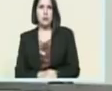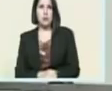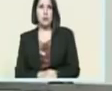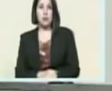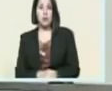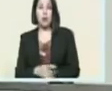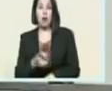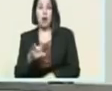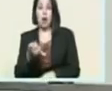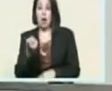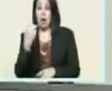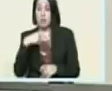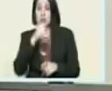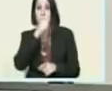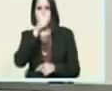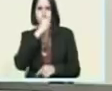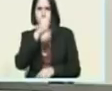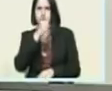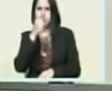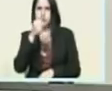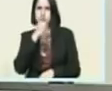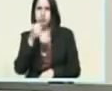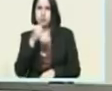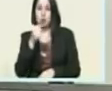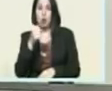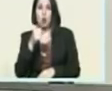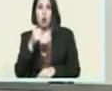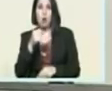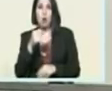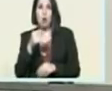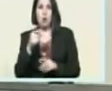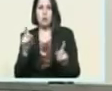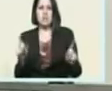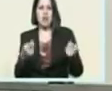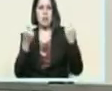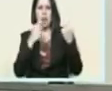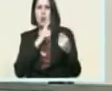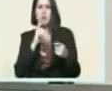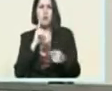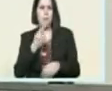Yo di una entrevista ayer a un programa español llamado Salvados,